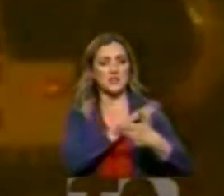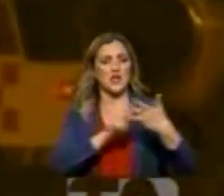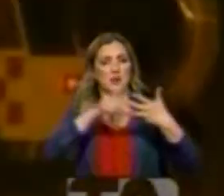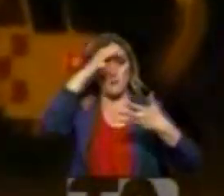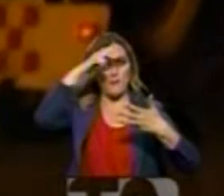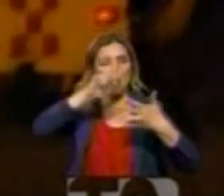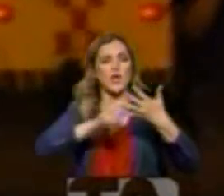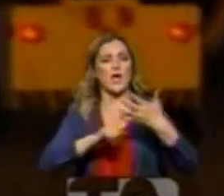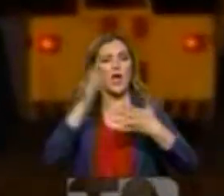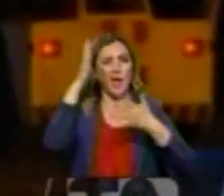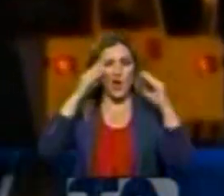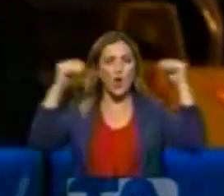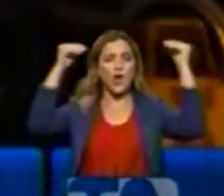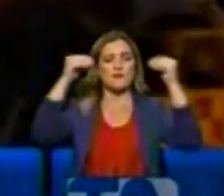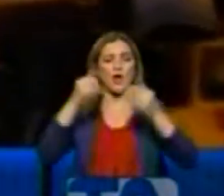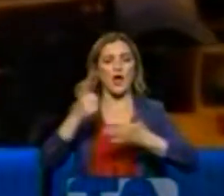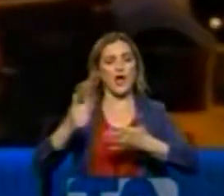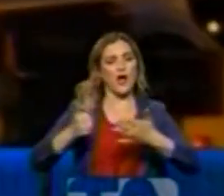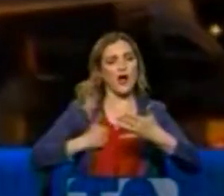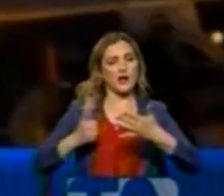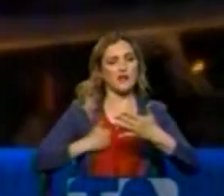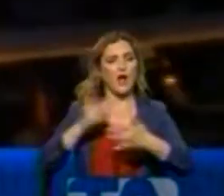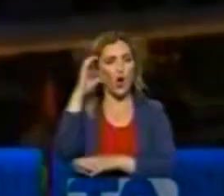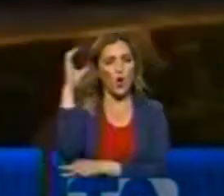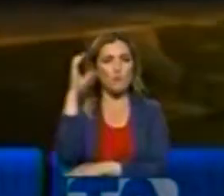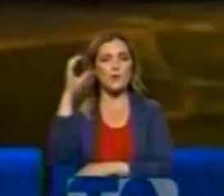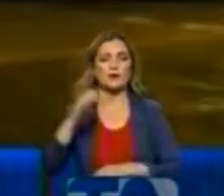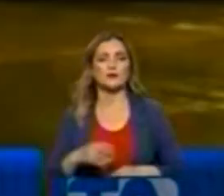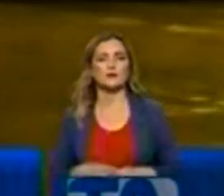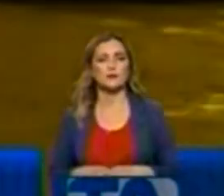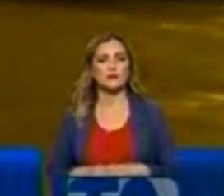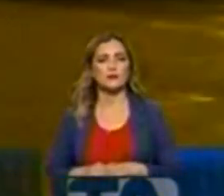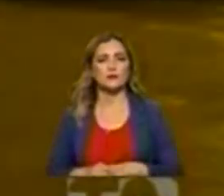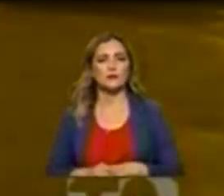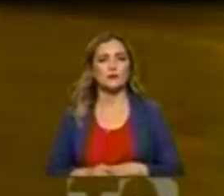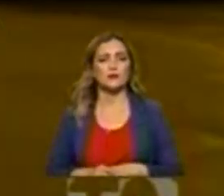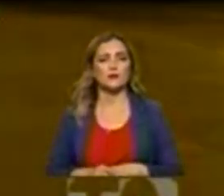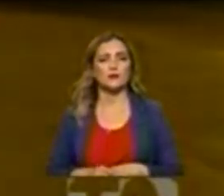Países Bajos, Canadá y Colombia. En Guayaquil, Carlos Acoto, 24 horas.